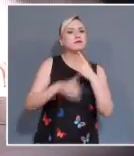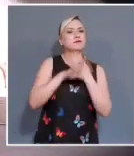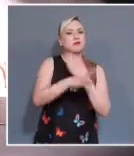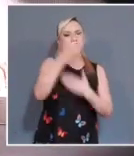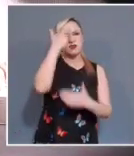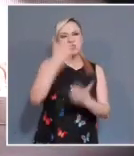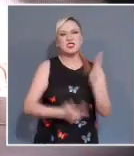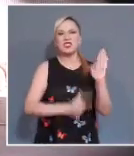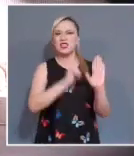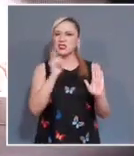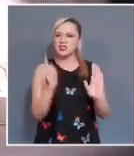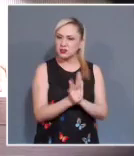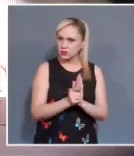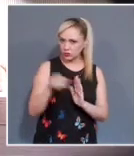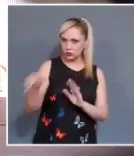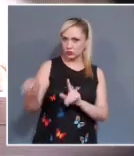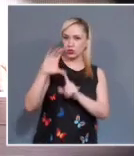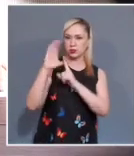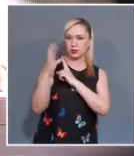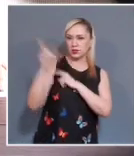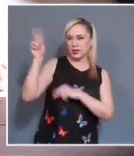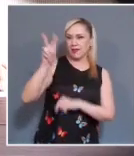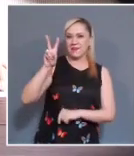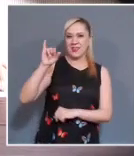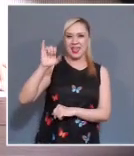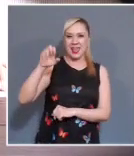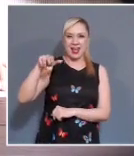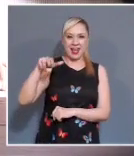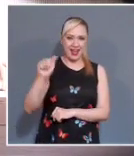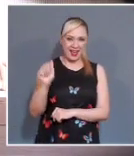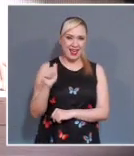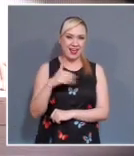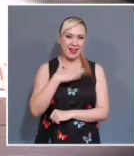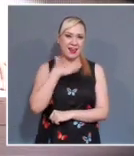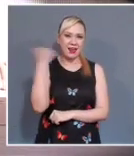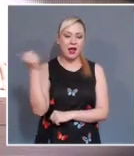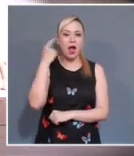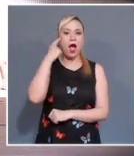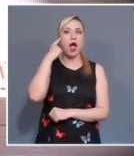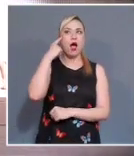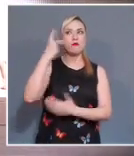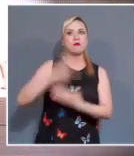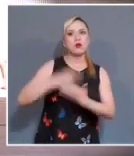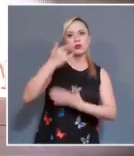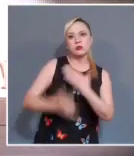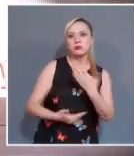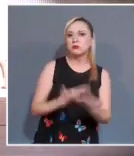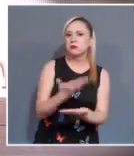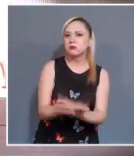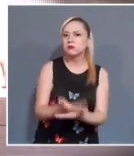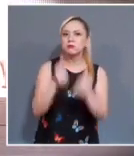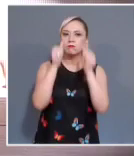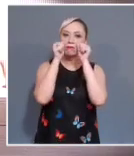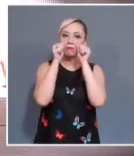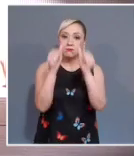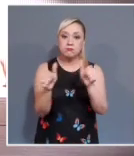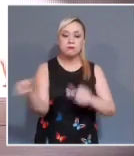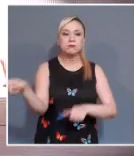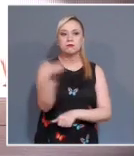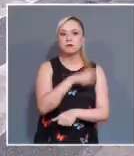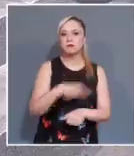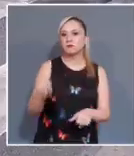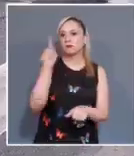lleva a cabo en Viena, se reconoció un proyecto de México para brindar atención, en este caso a víctimas de trata.